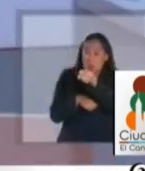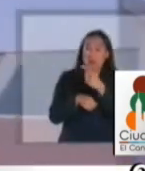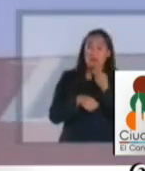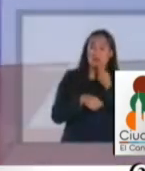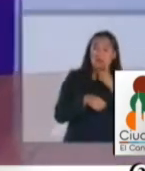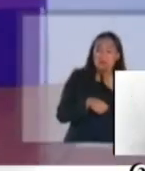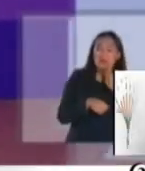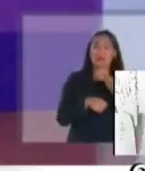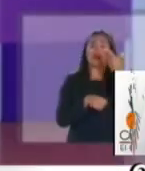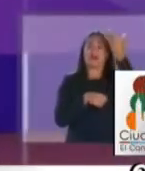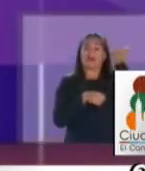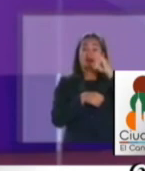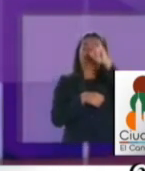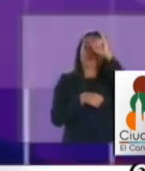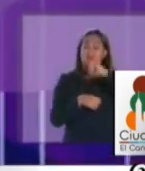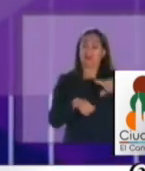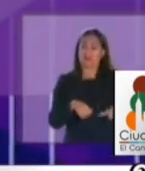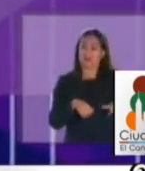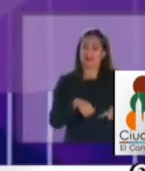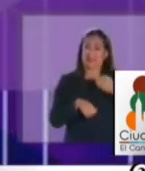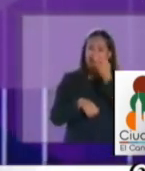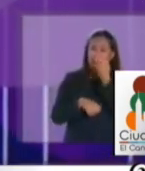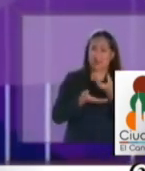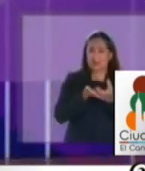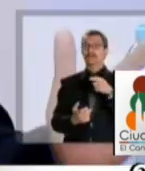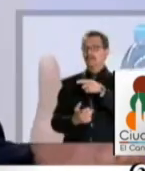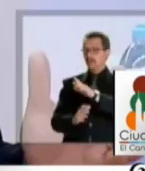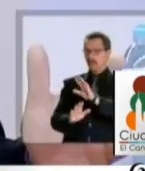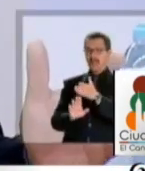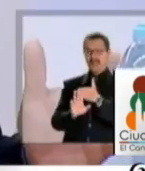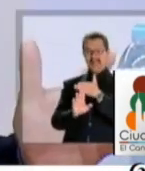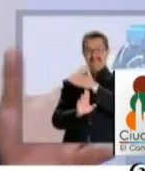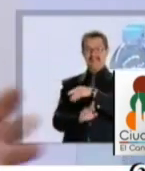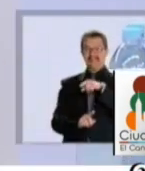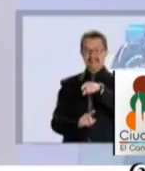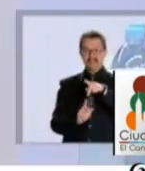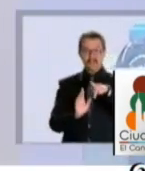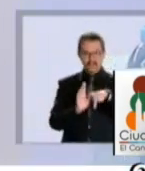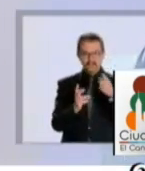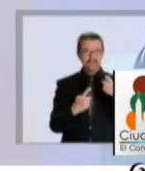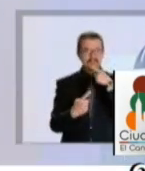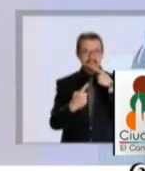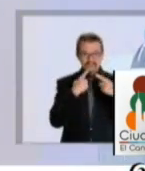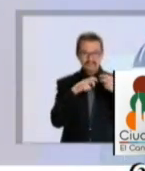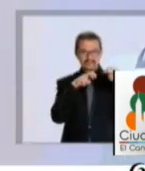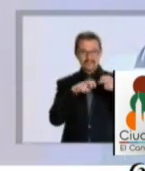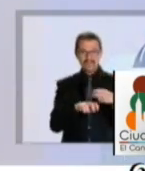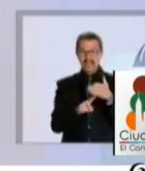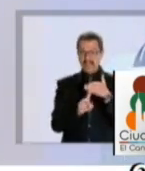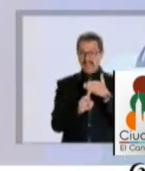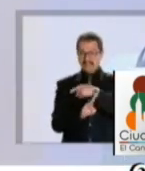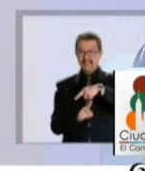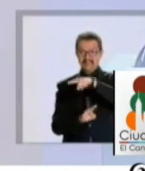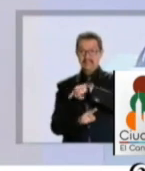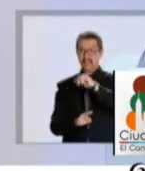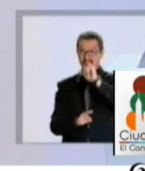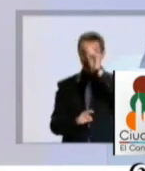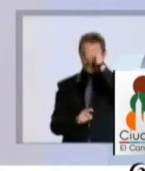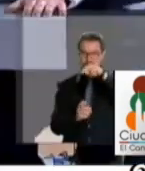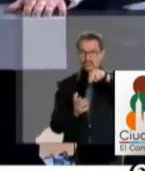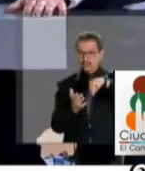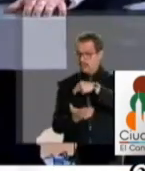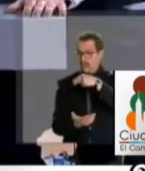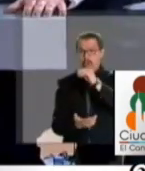las nuevas ocurrencias, el histrionismo en chistoretes forzados y el protagonismo exacerbado